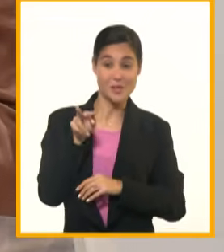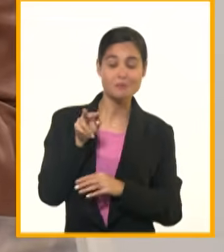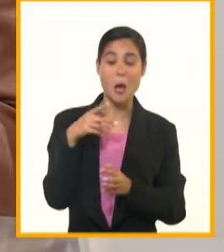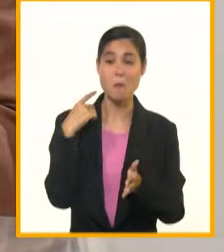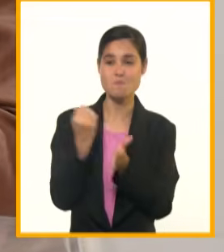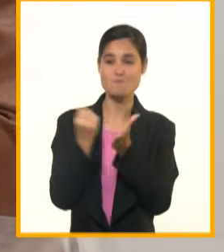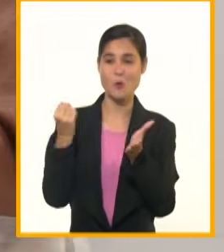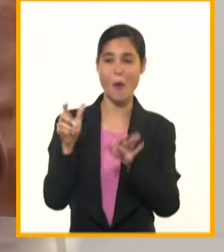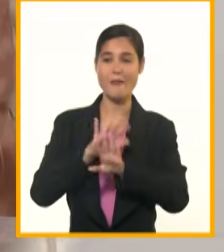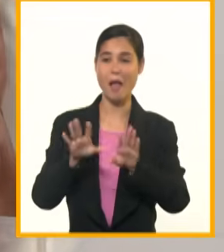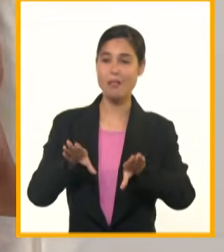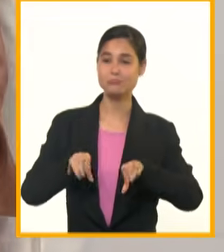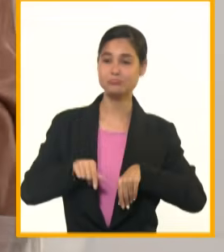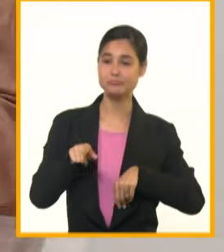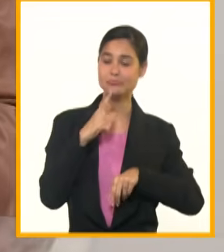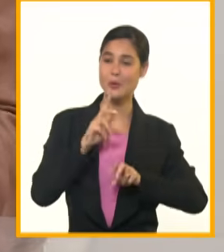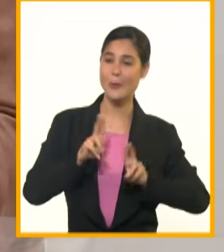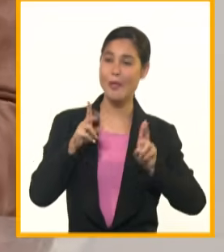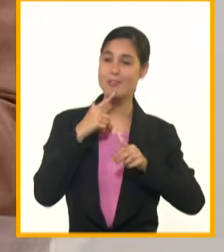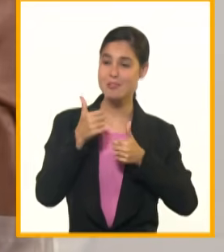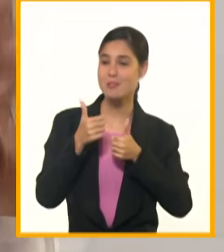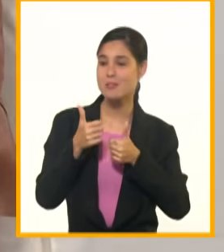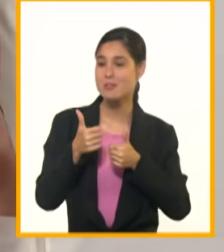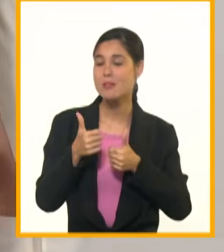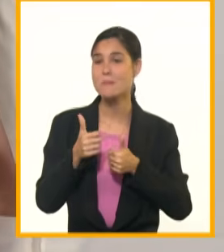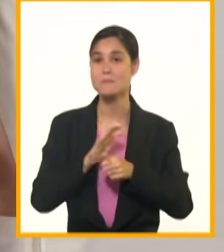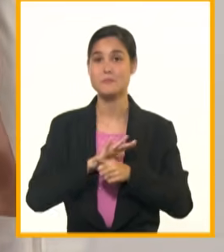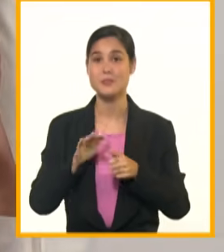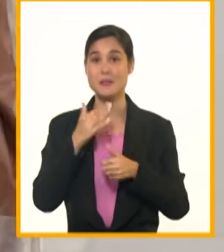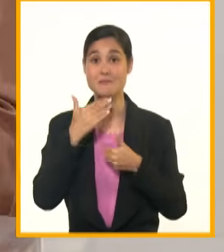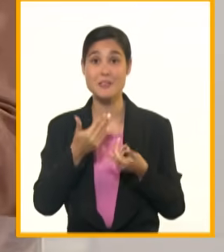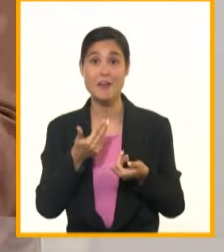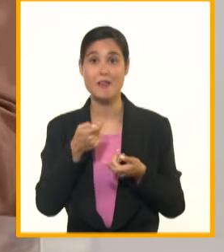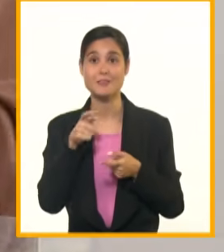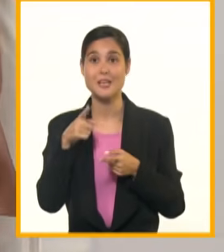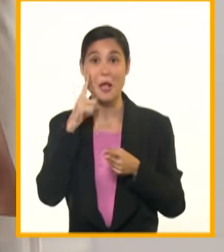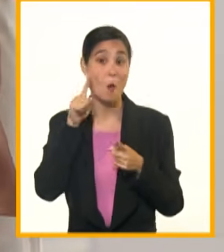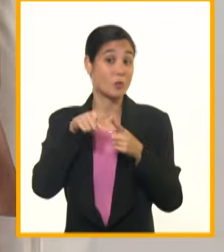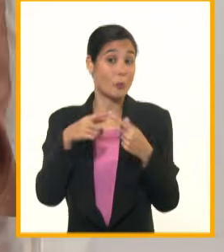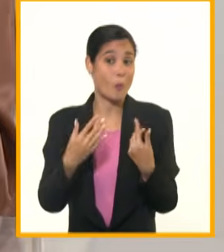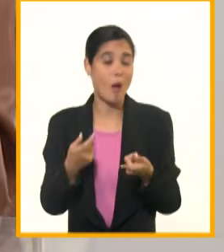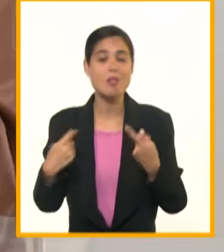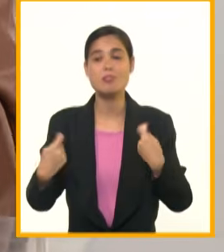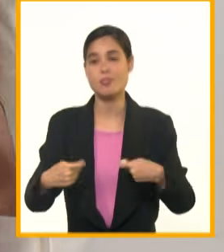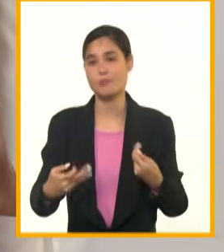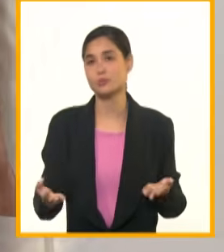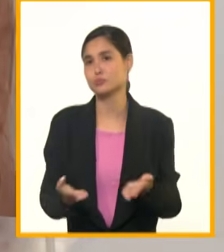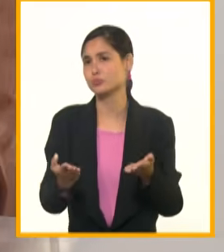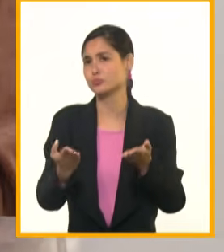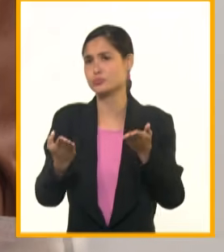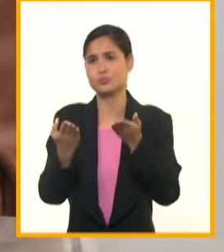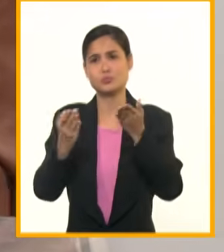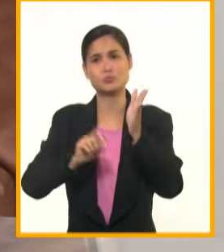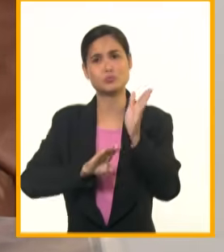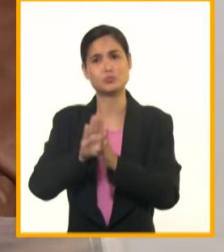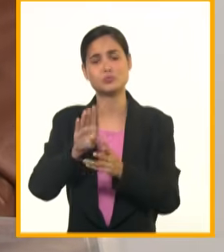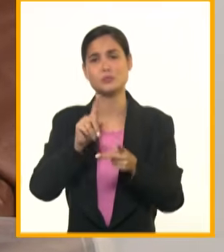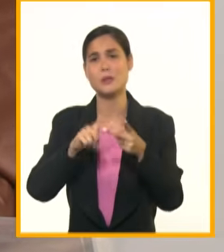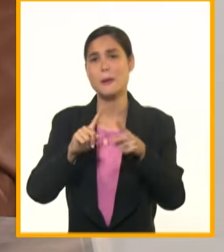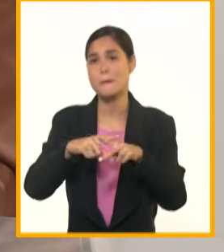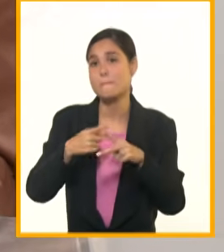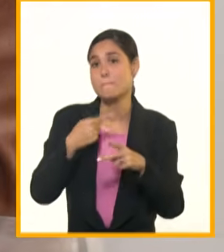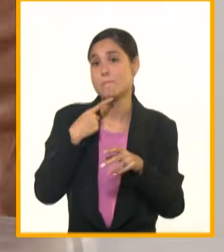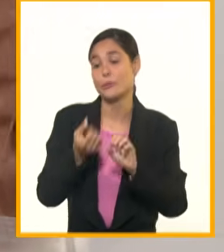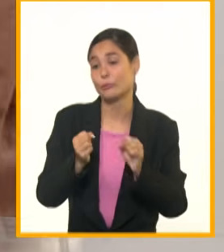tratar de que los indicadores fueran indicadores de desarrollo y que nos permitiera seguir creciendo. Es una provincia joven, igual que Mayabeque, como explicaba